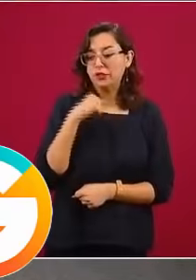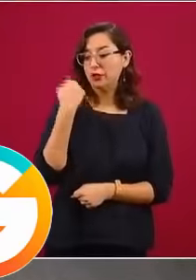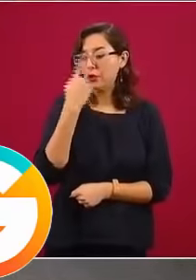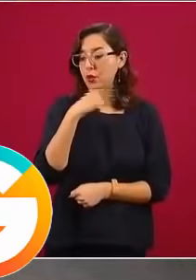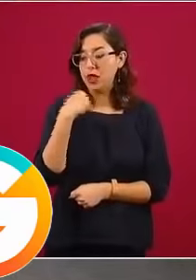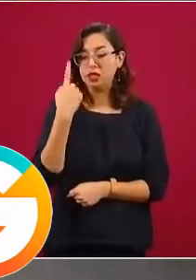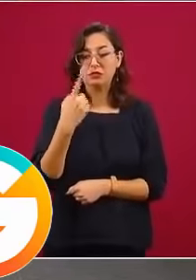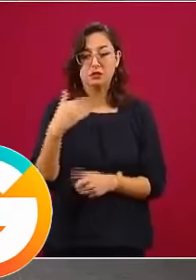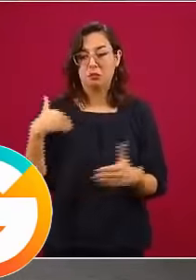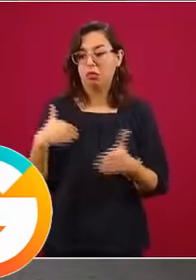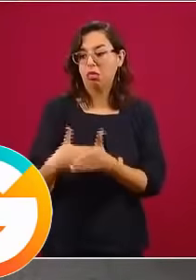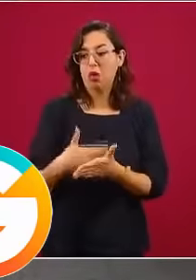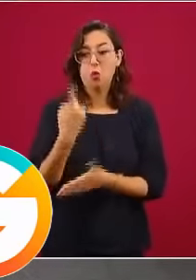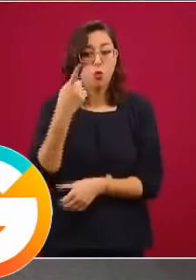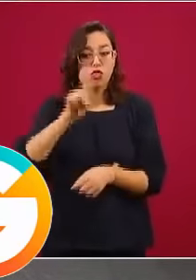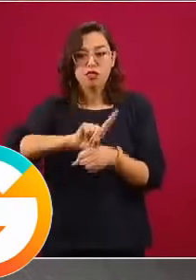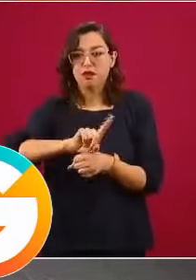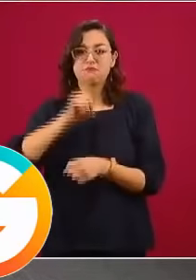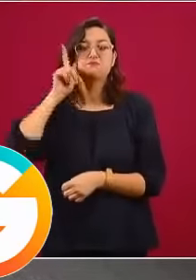muy poco tiempo,